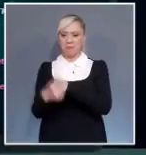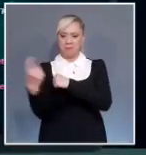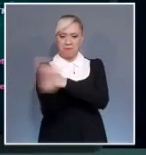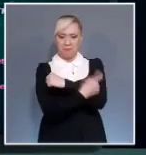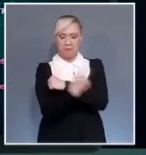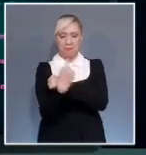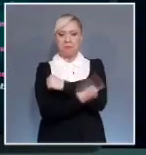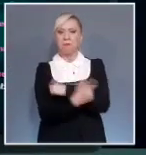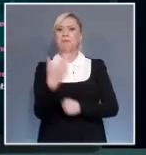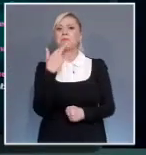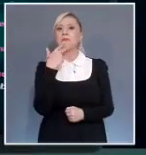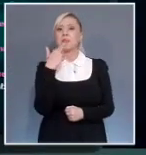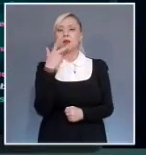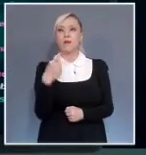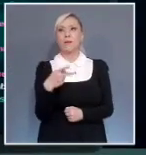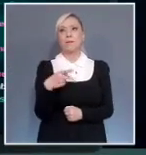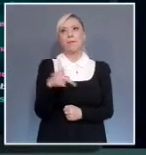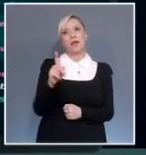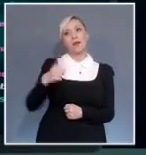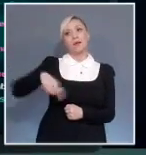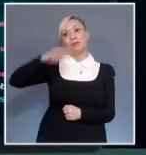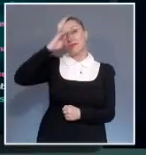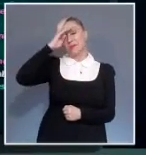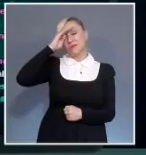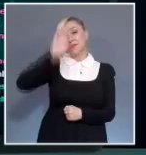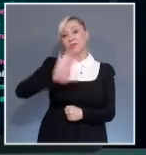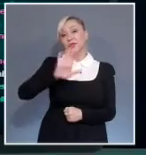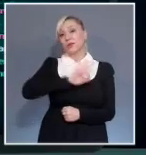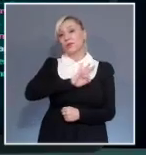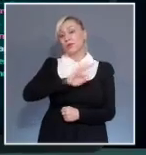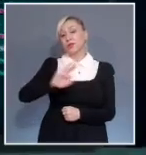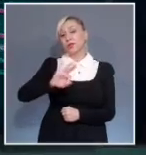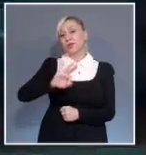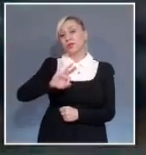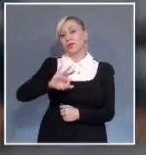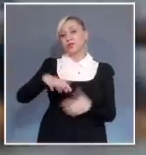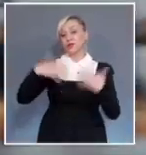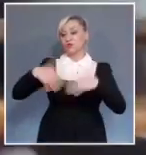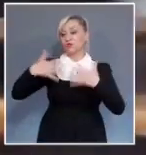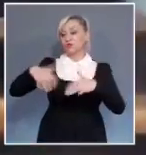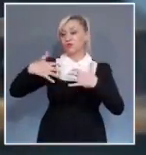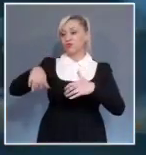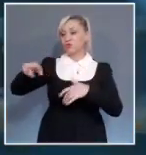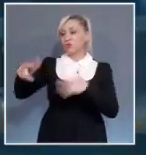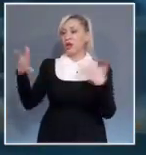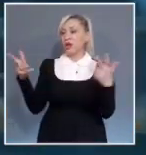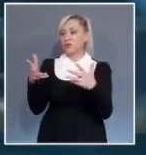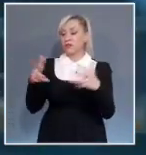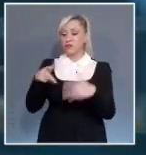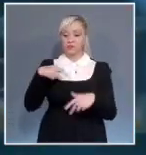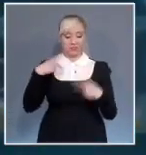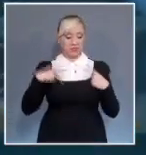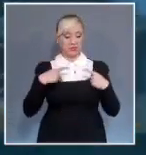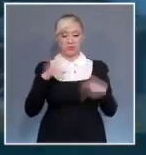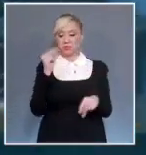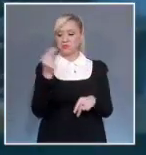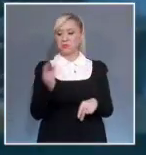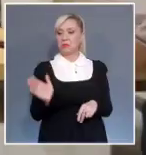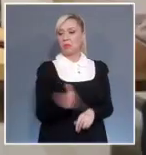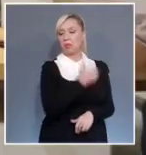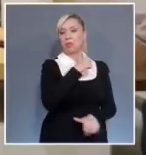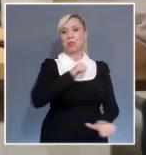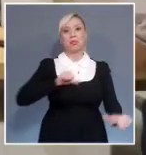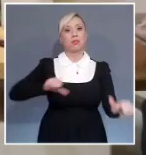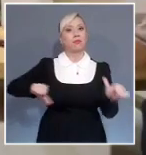que ha llevado a pensar en la sustitución del humano por máquinas en tareas específicas. Para el canal del Poder Judicial de la